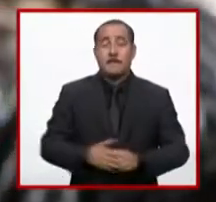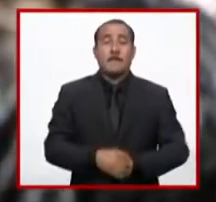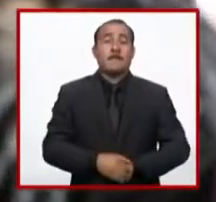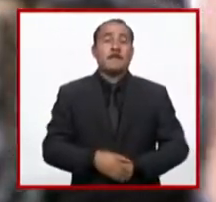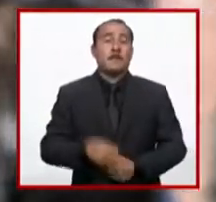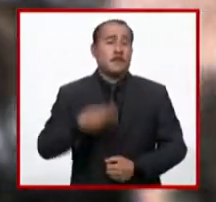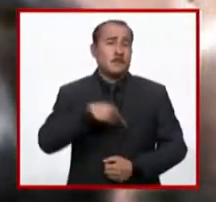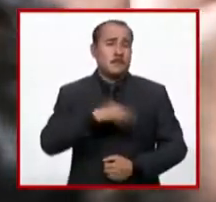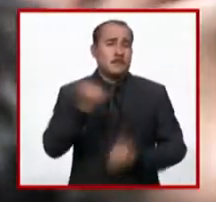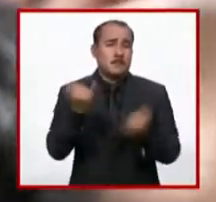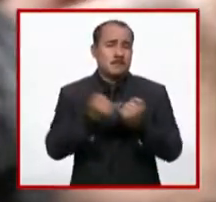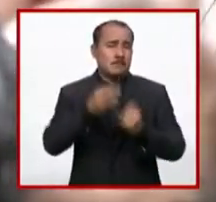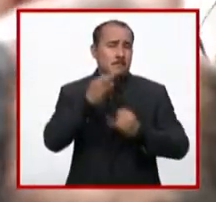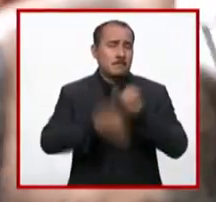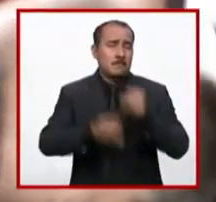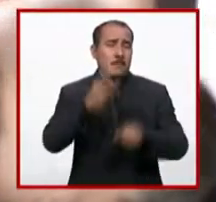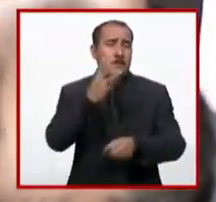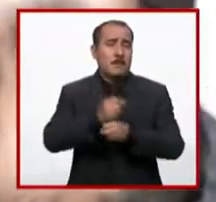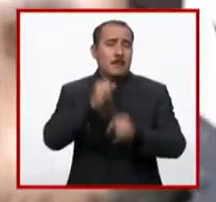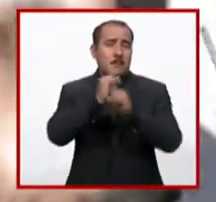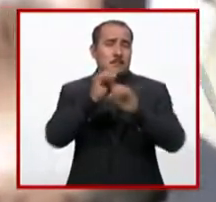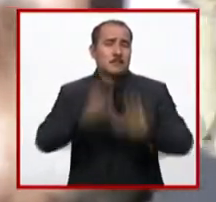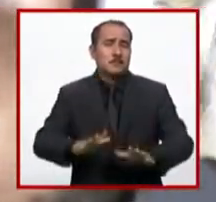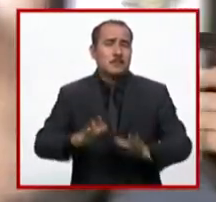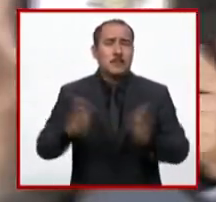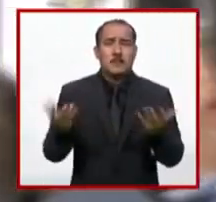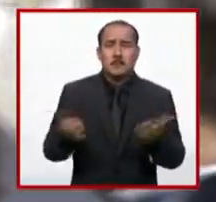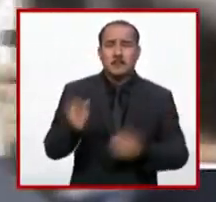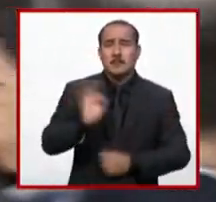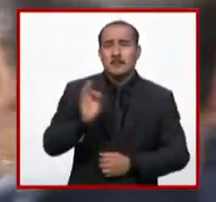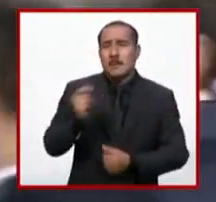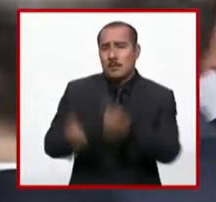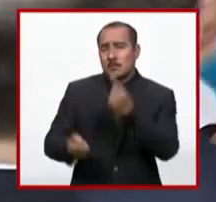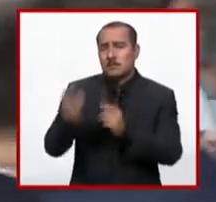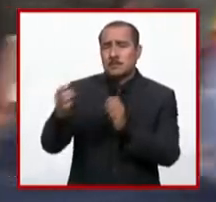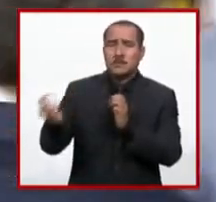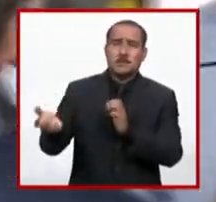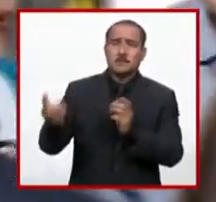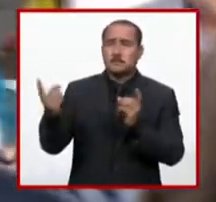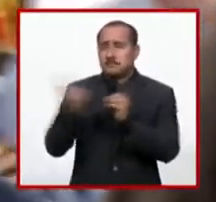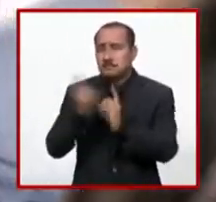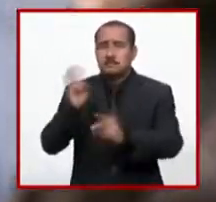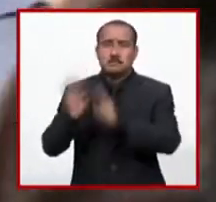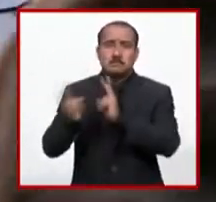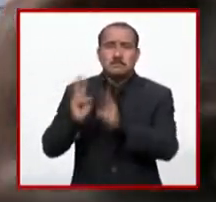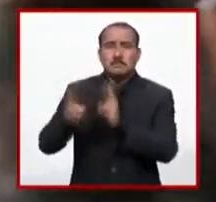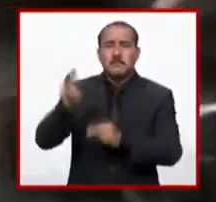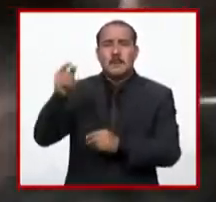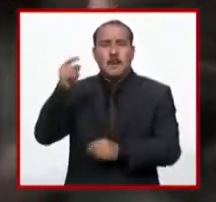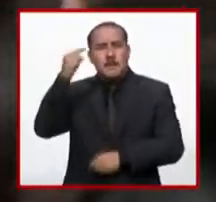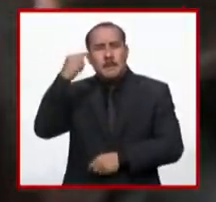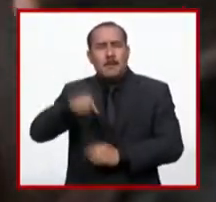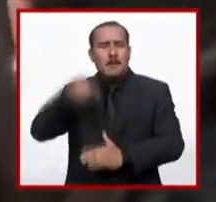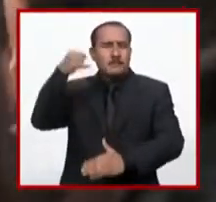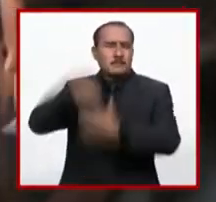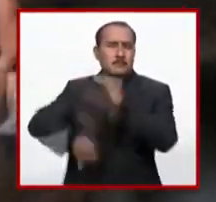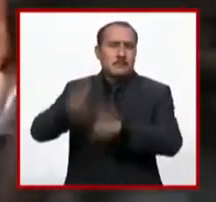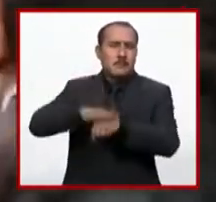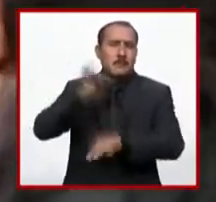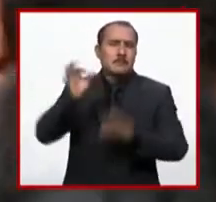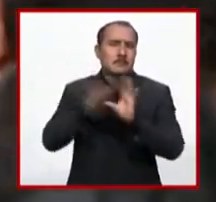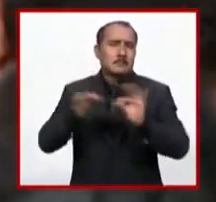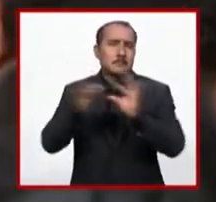finalizar este tercer informe de gobierno de platicar con algunas personalidades del ámbito político para poder ahondar un poco más acerca